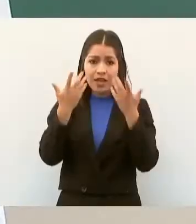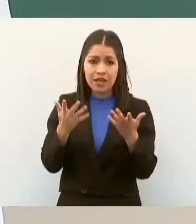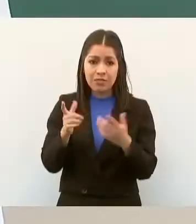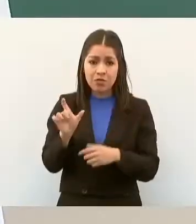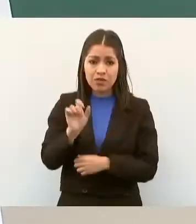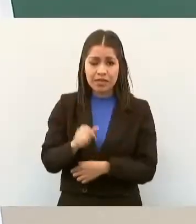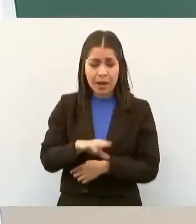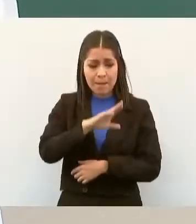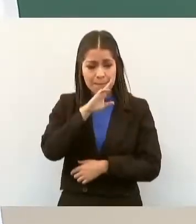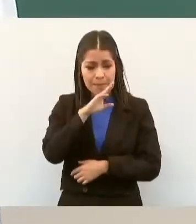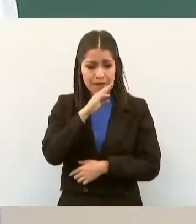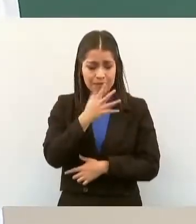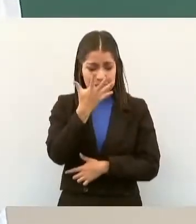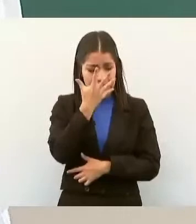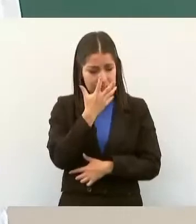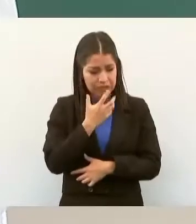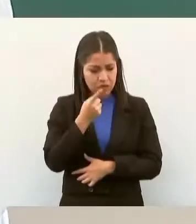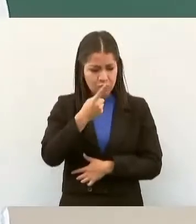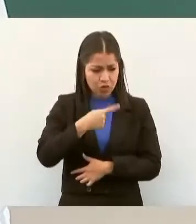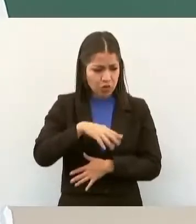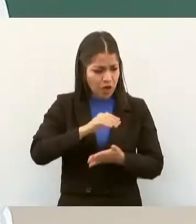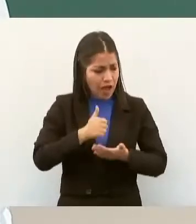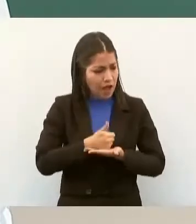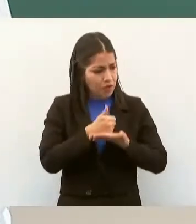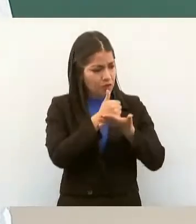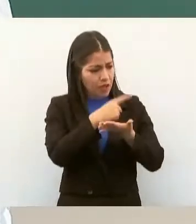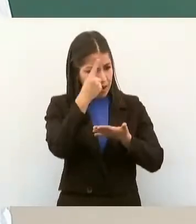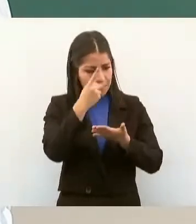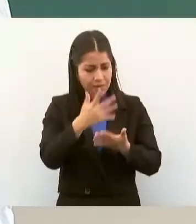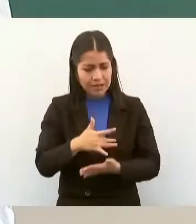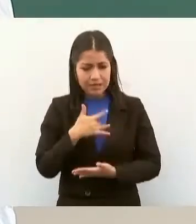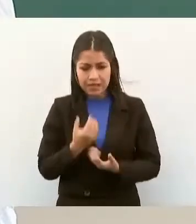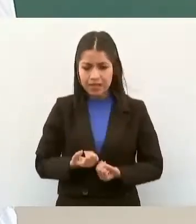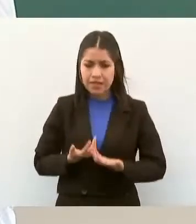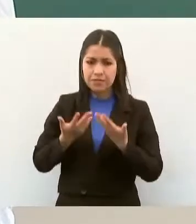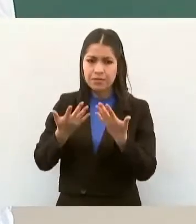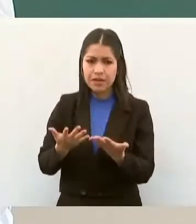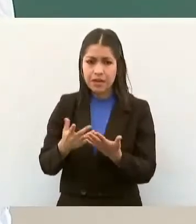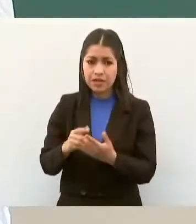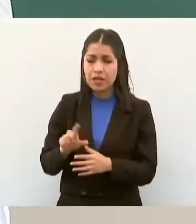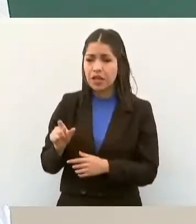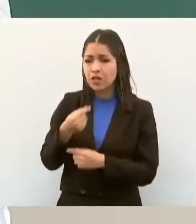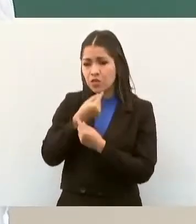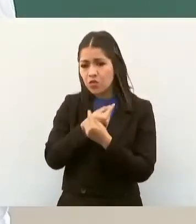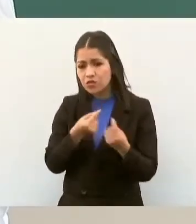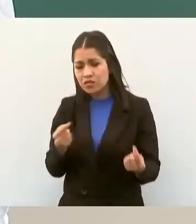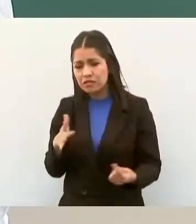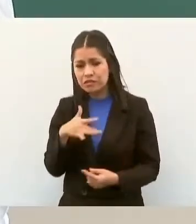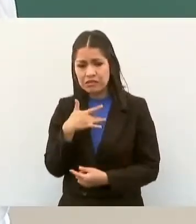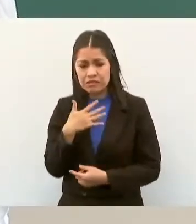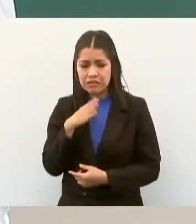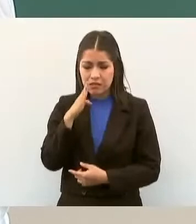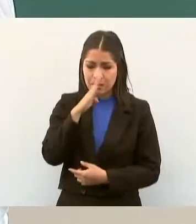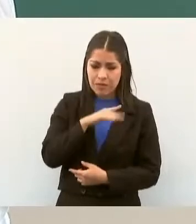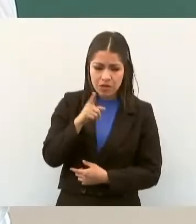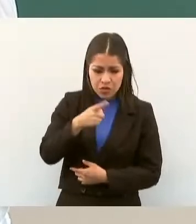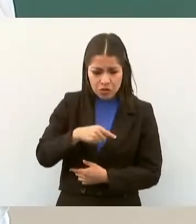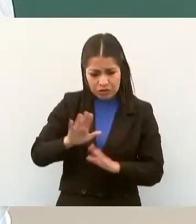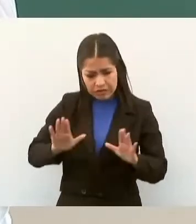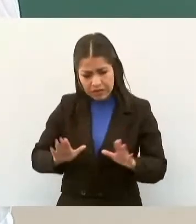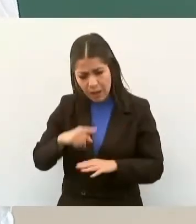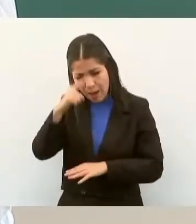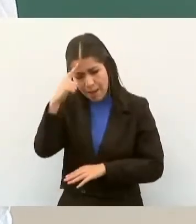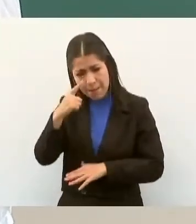las madres en esperanza, el dolor de los niños por sonrisas, y eso constituye la